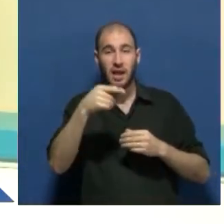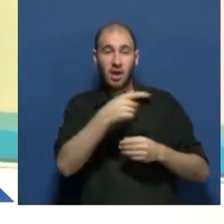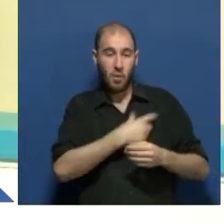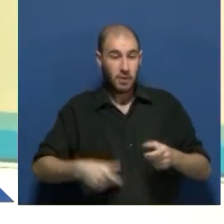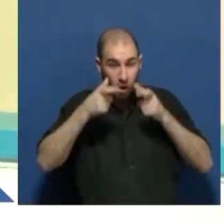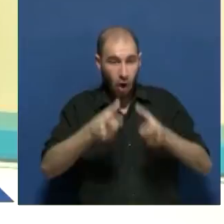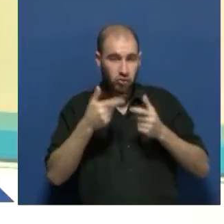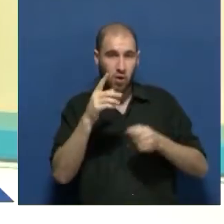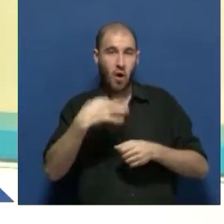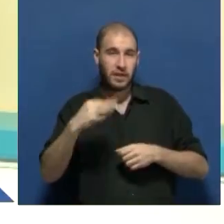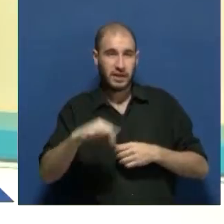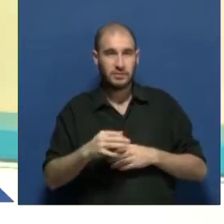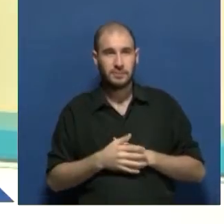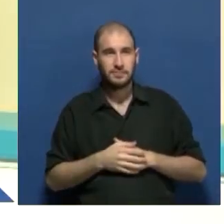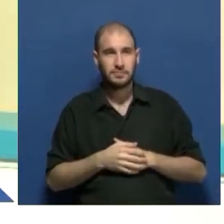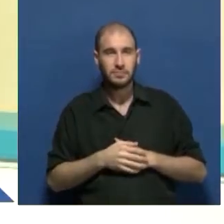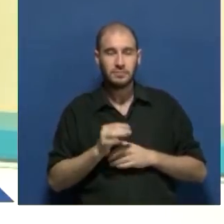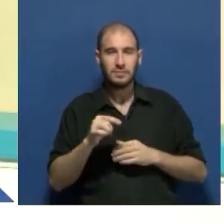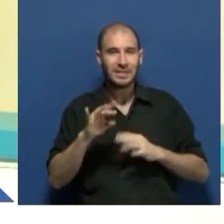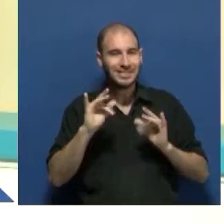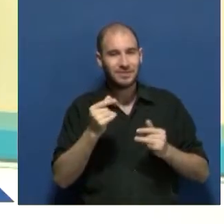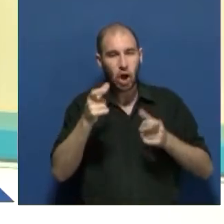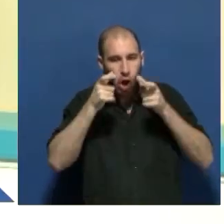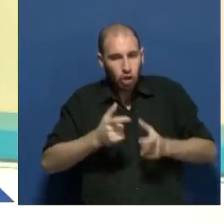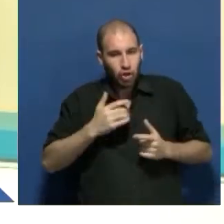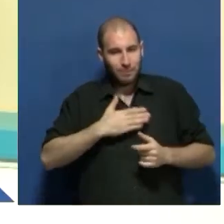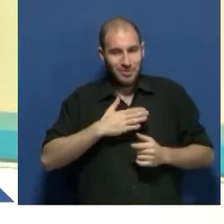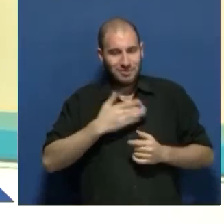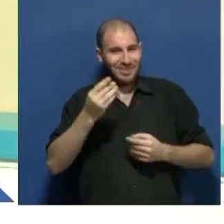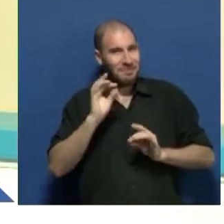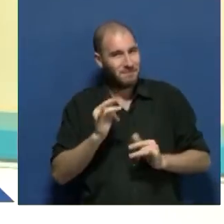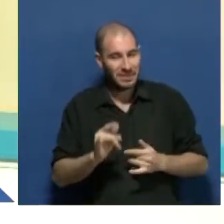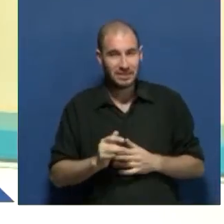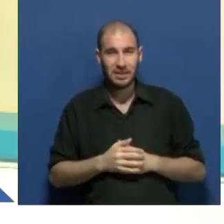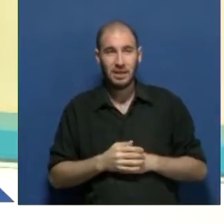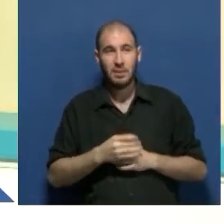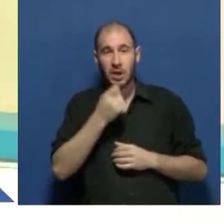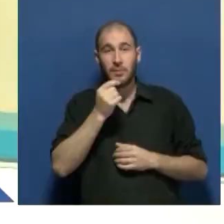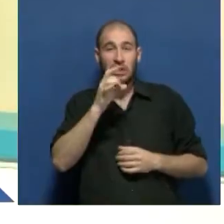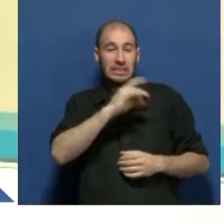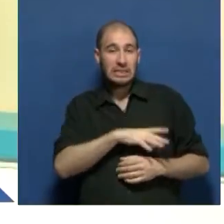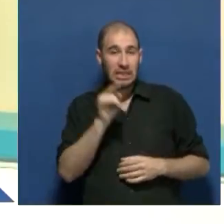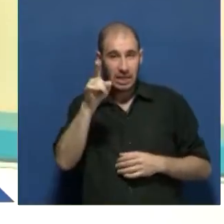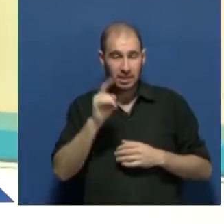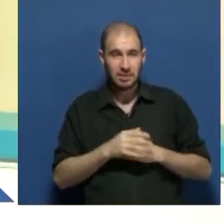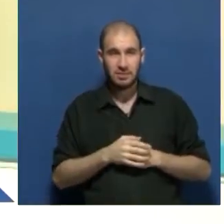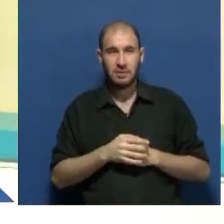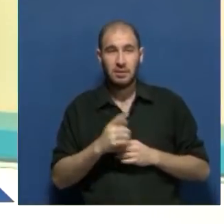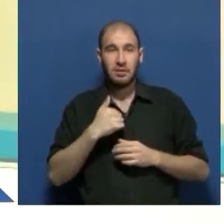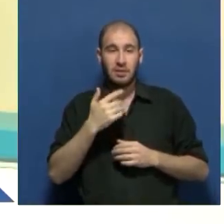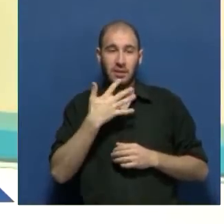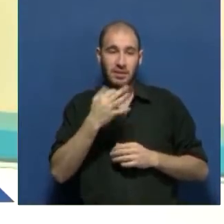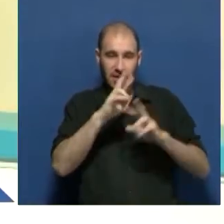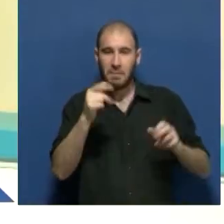controlar, es muy difícil que se autocontrolen los comercios. Y en el caso de Chile, la verdad que hay que sincerar